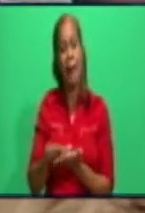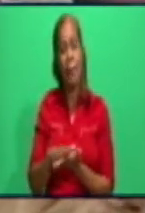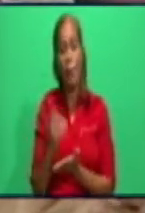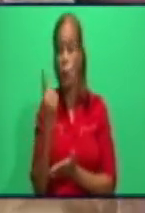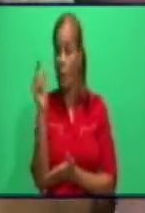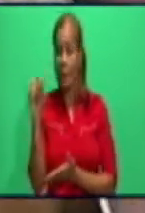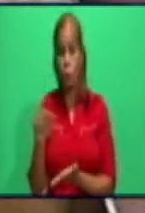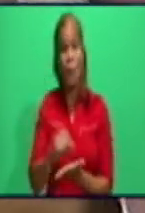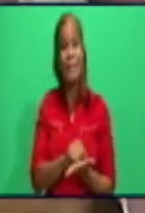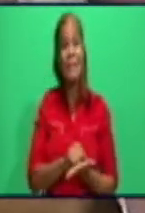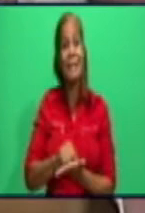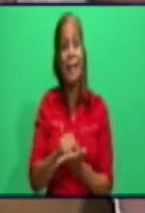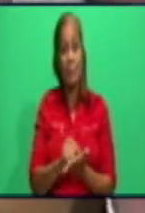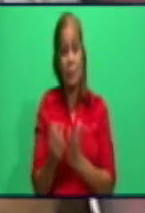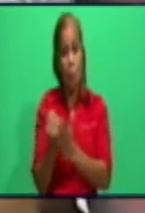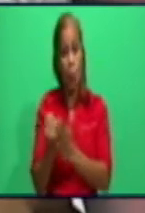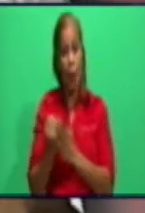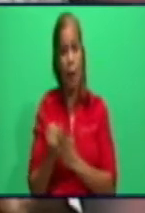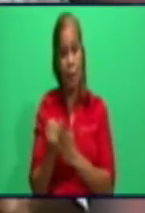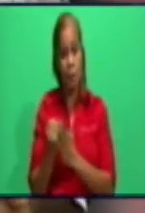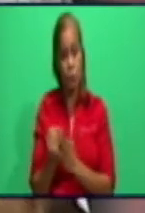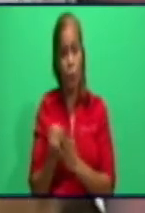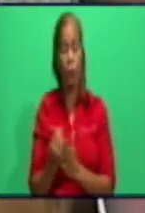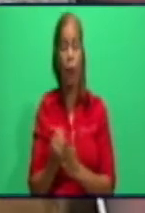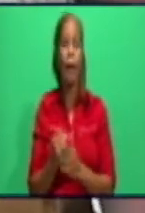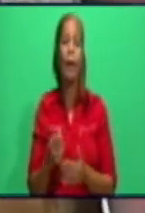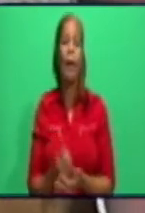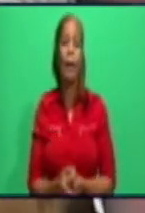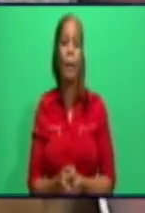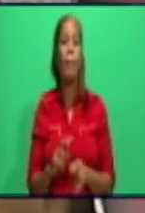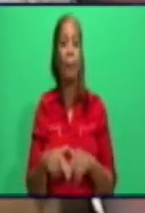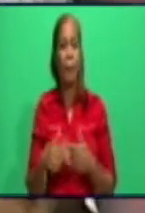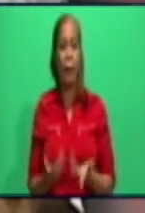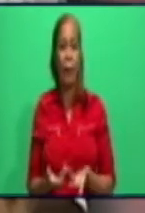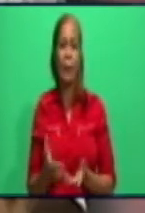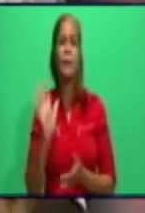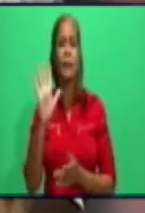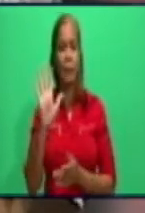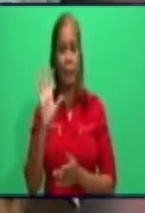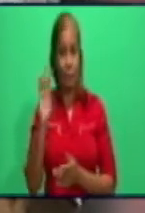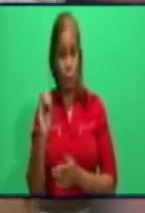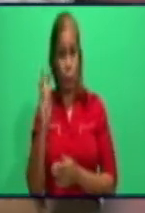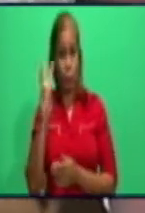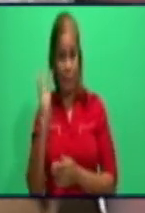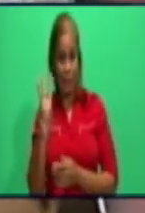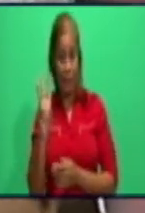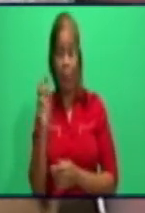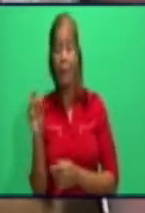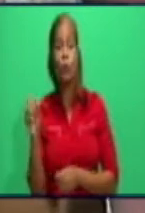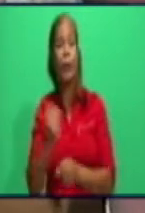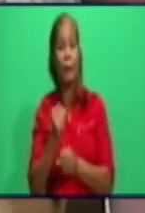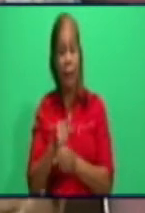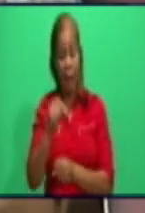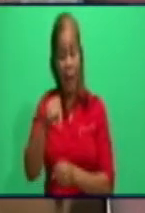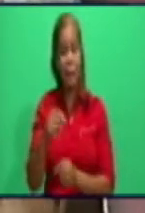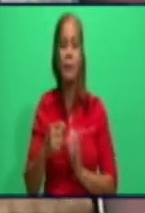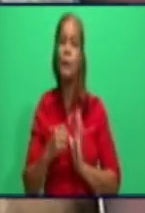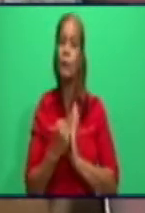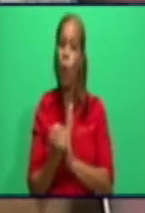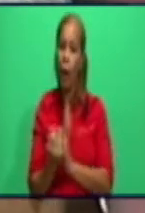quirúrgico y para el bloque materno-infantil, que elaboran en estos tres horarios que son de interés que conozca la población. Un horario